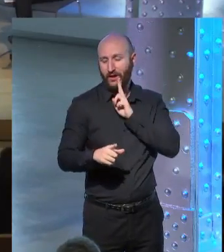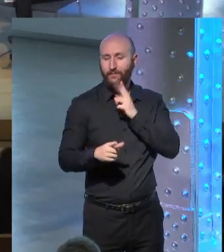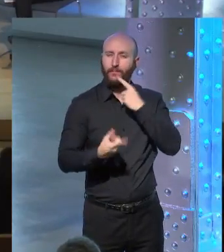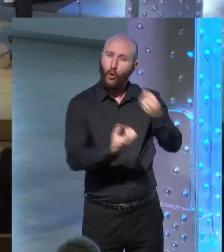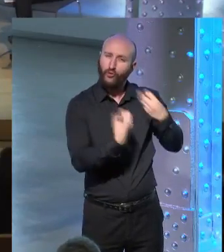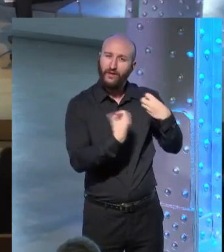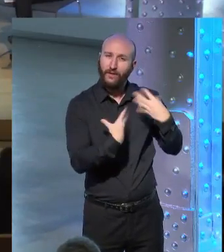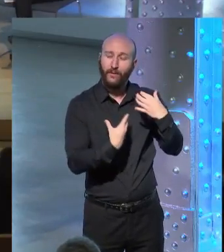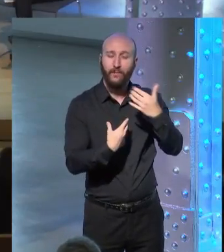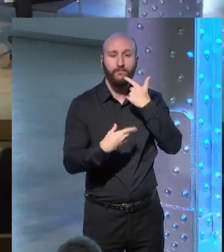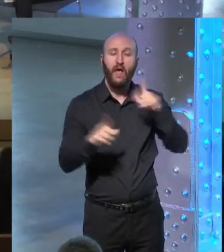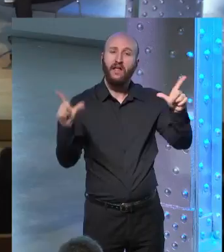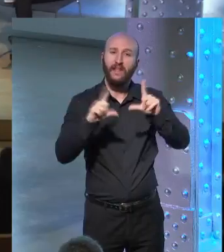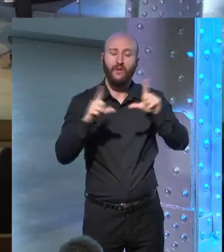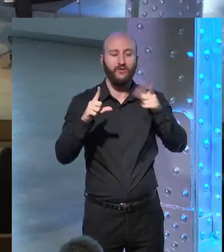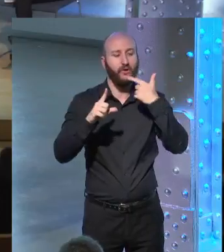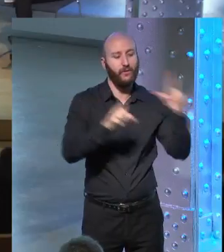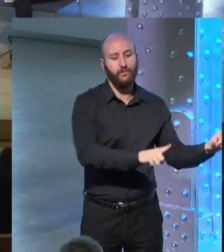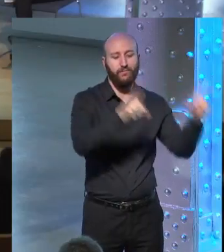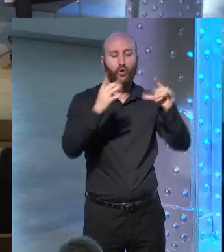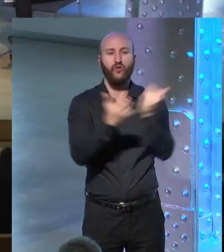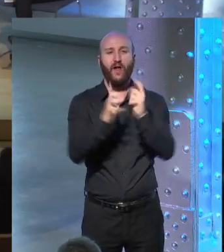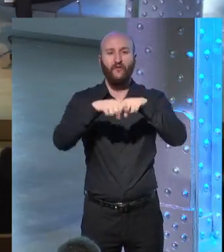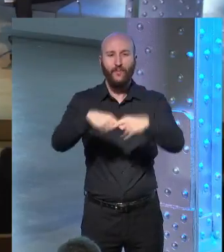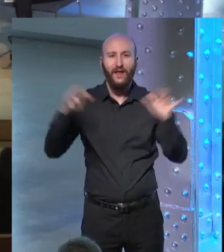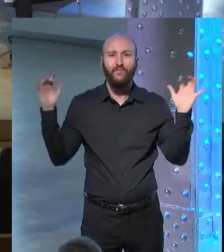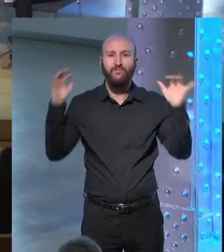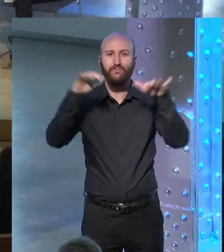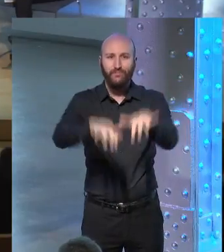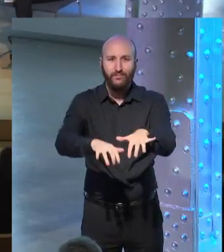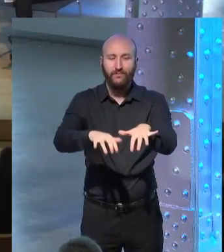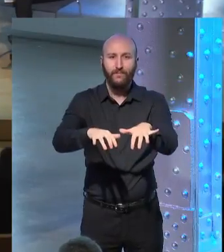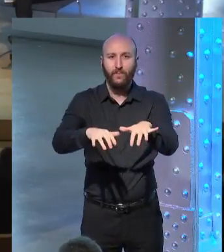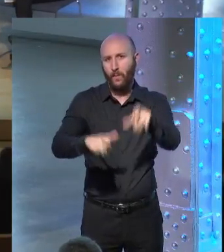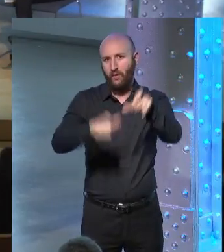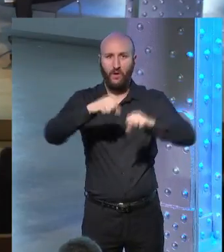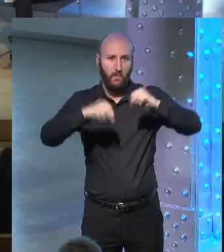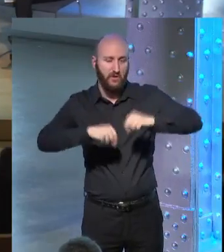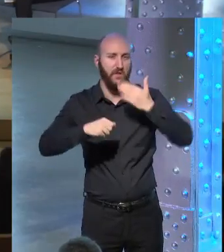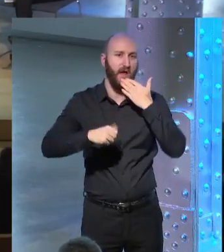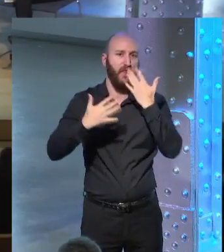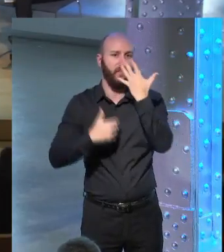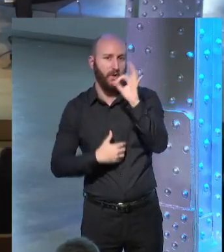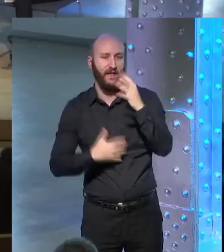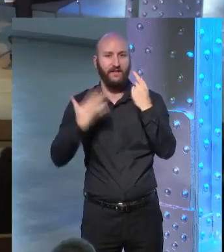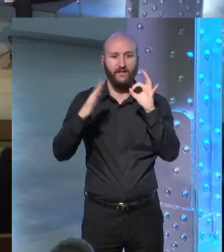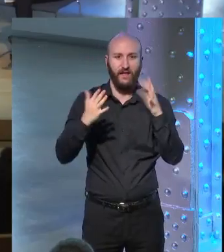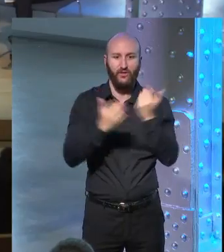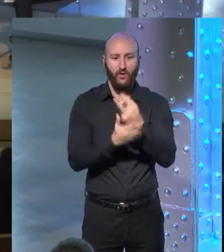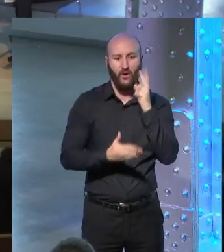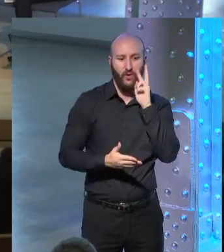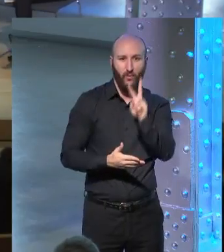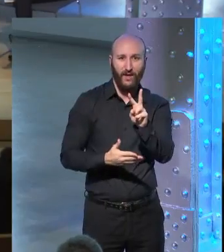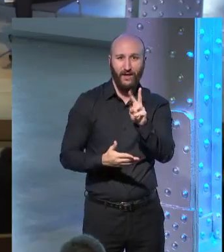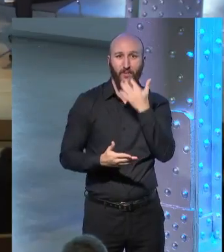televisión al pueblo y se juntaban todos a verla y había mucha gente mayor, estoy hablando de los 50, 60, que se echaban las manos a la cabeza de cómo los